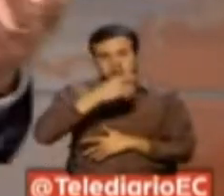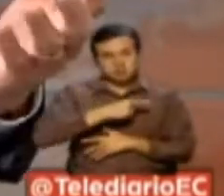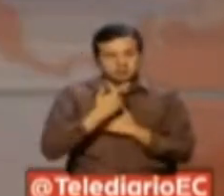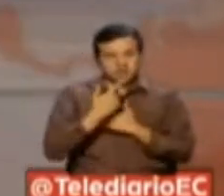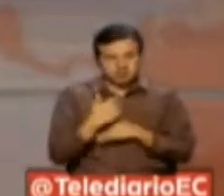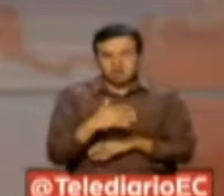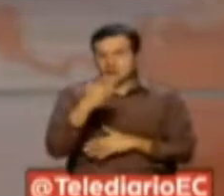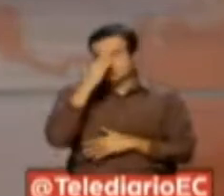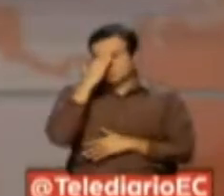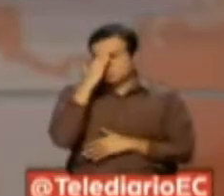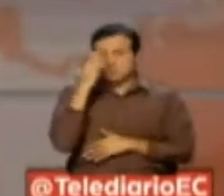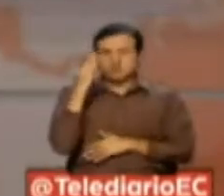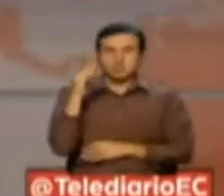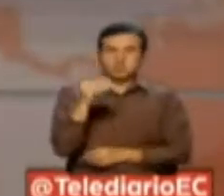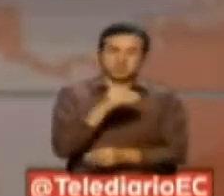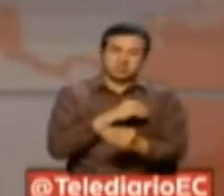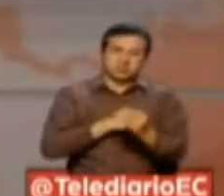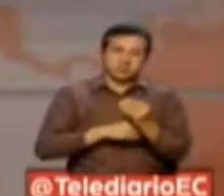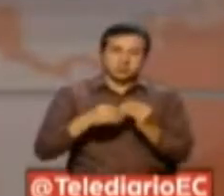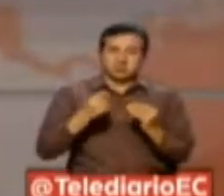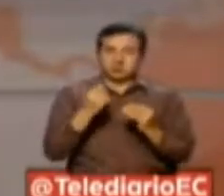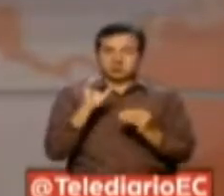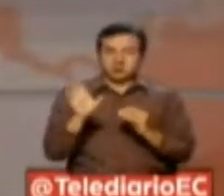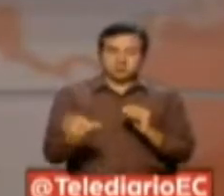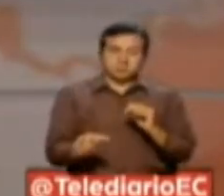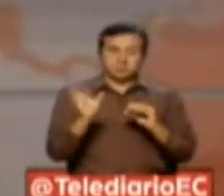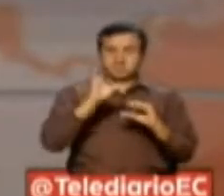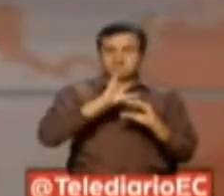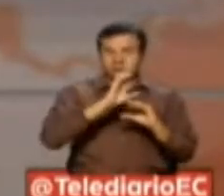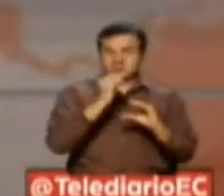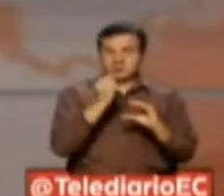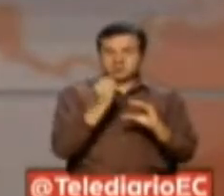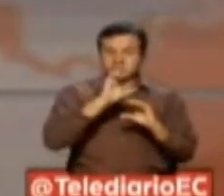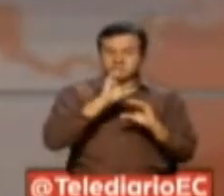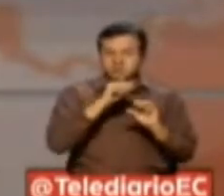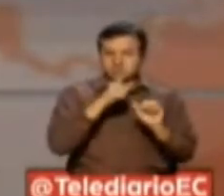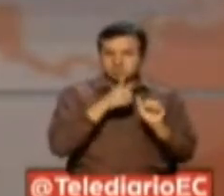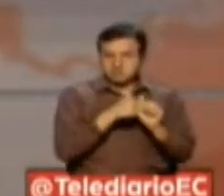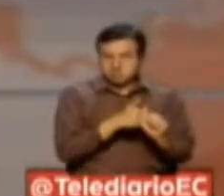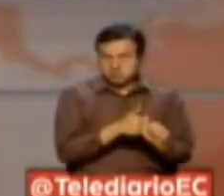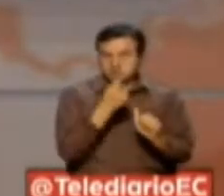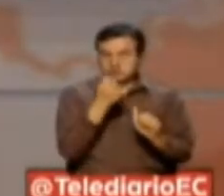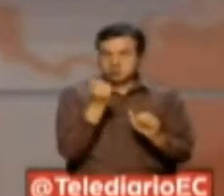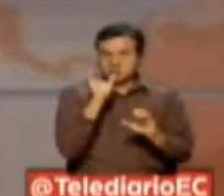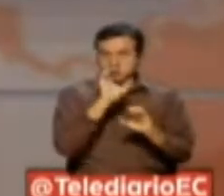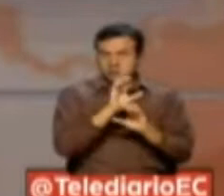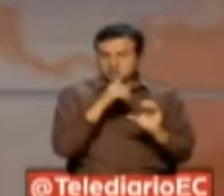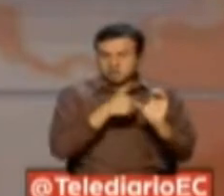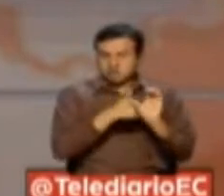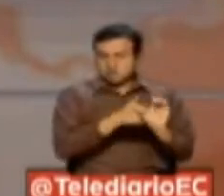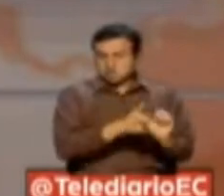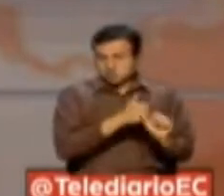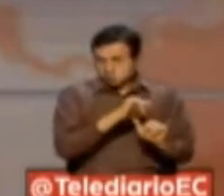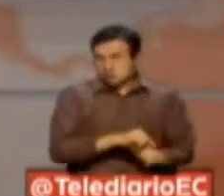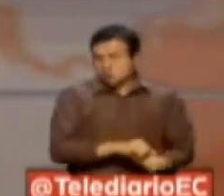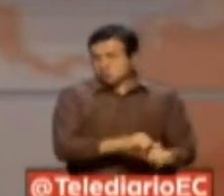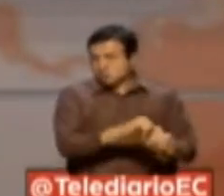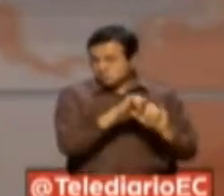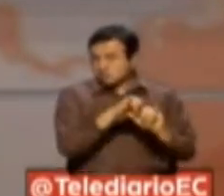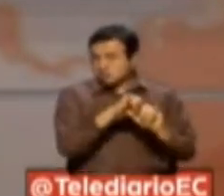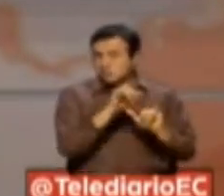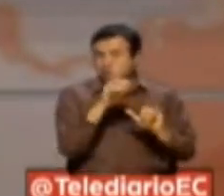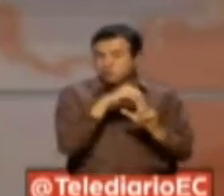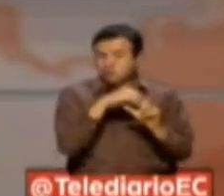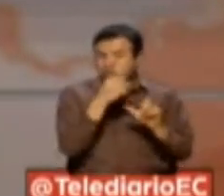momento sabiendo que va a venir una fuente más una fuente permanente o una fuente a mayor largo plazo de